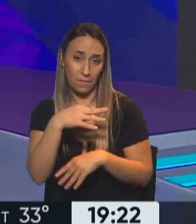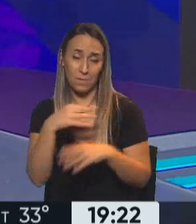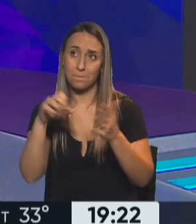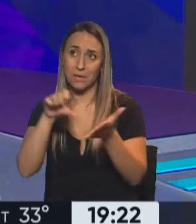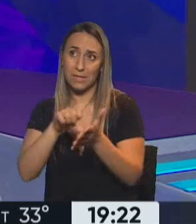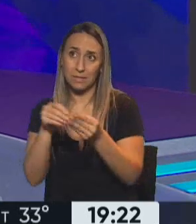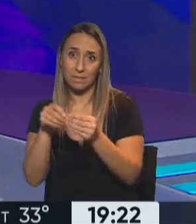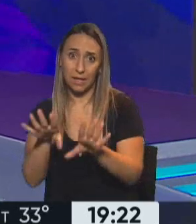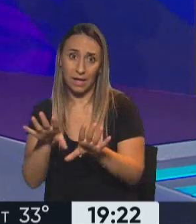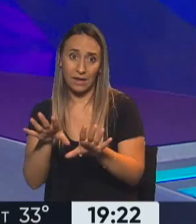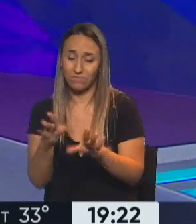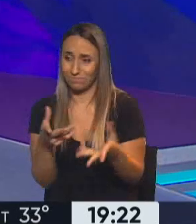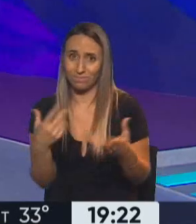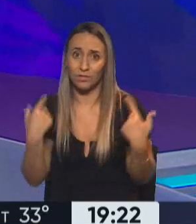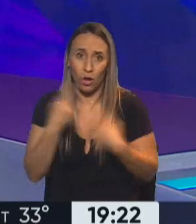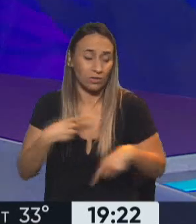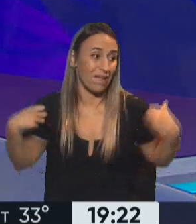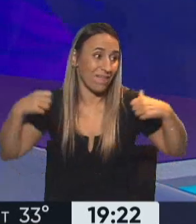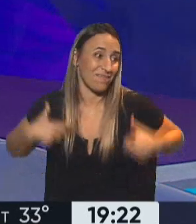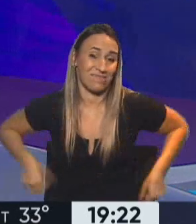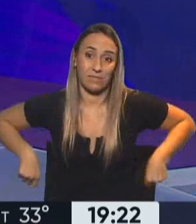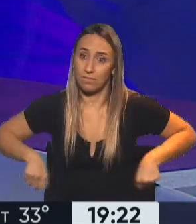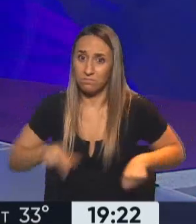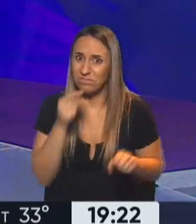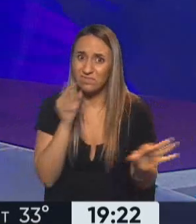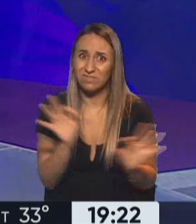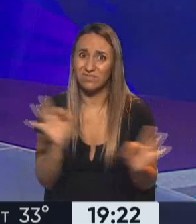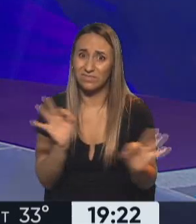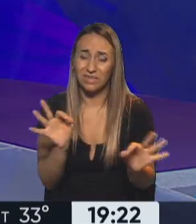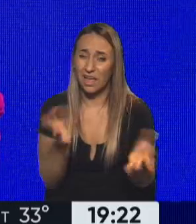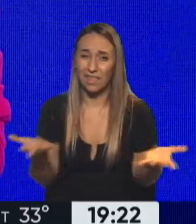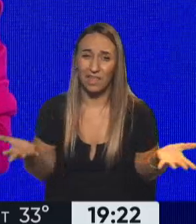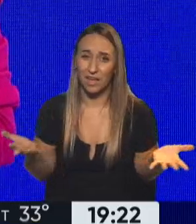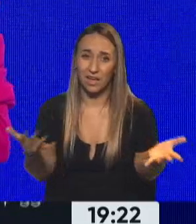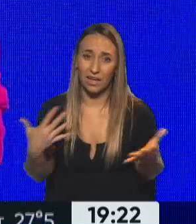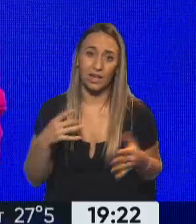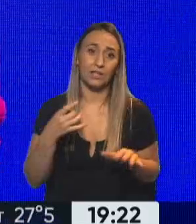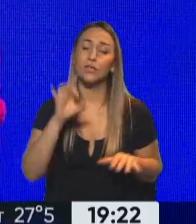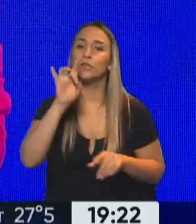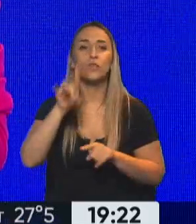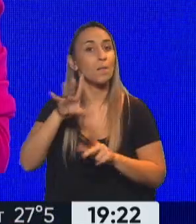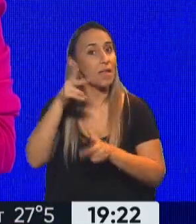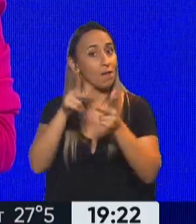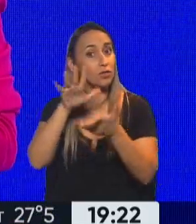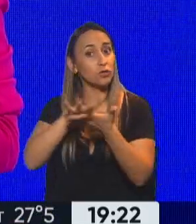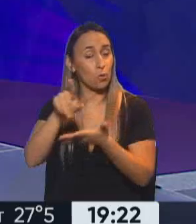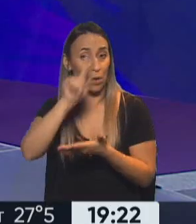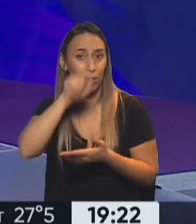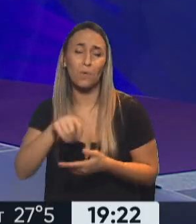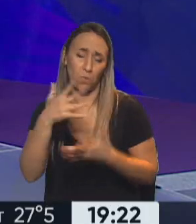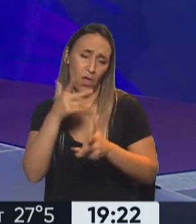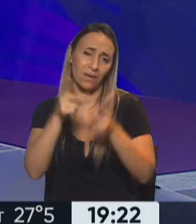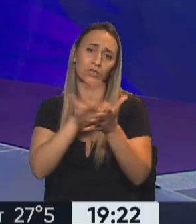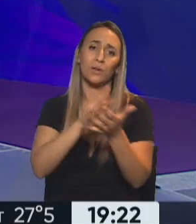país con casi nada y a un futuro que bastante incierto. Solamente estamos citando Ucrania, ¿no? Porque como bien decías, podríamos hablar de